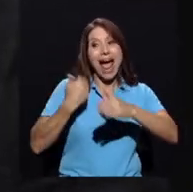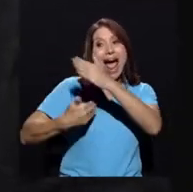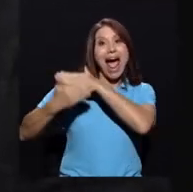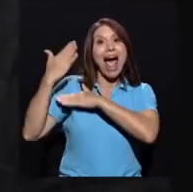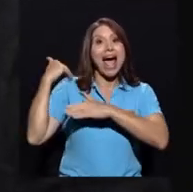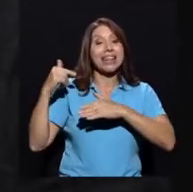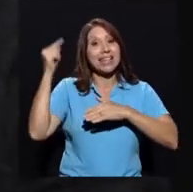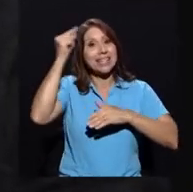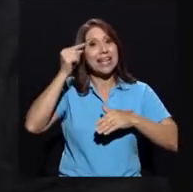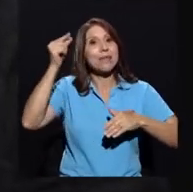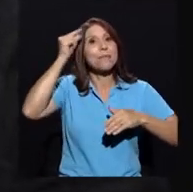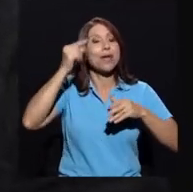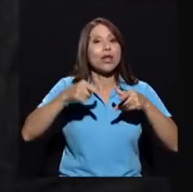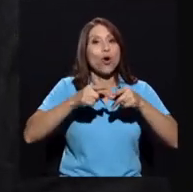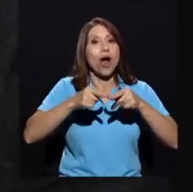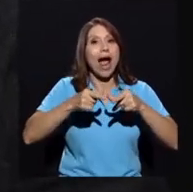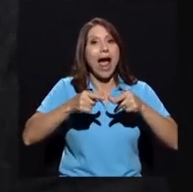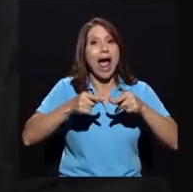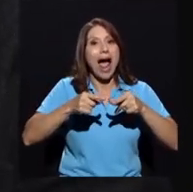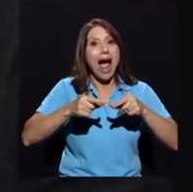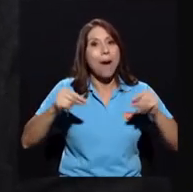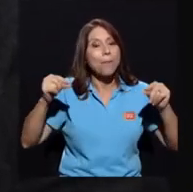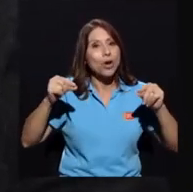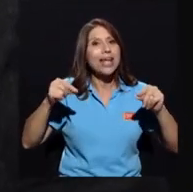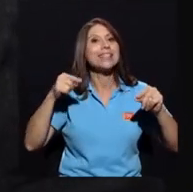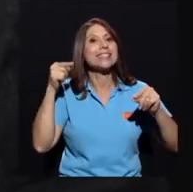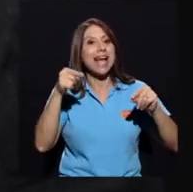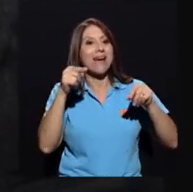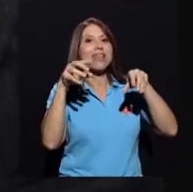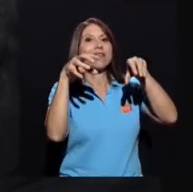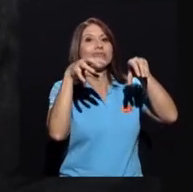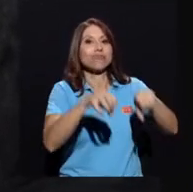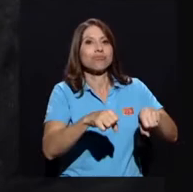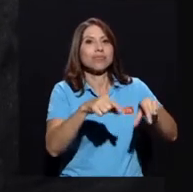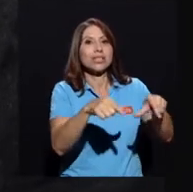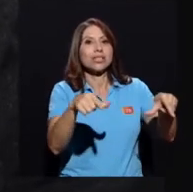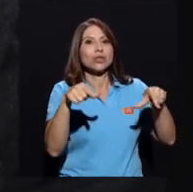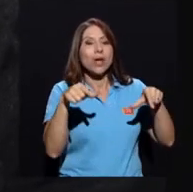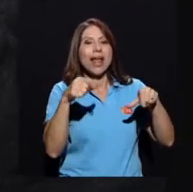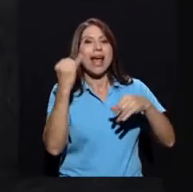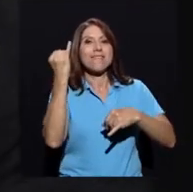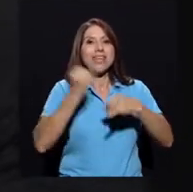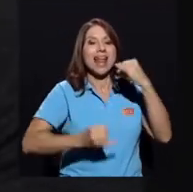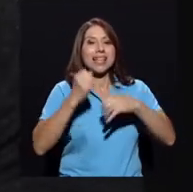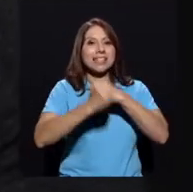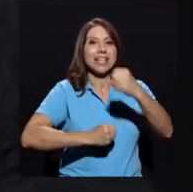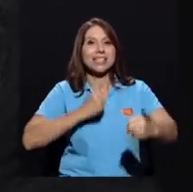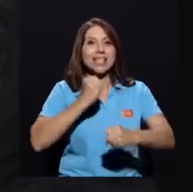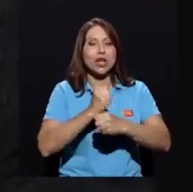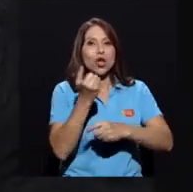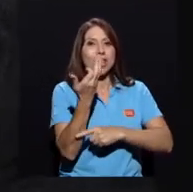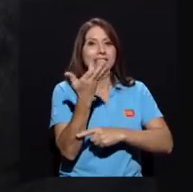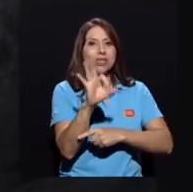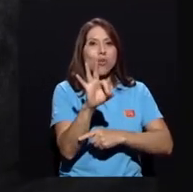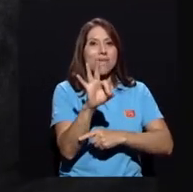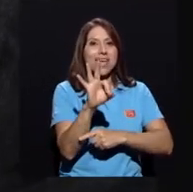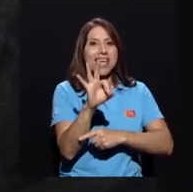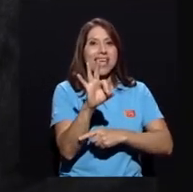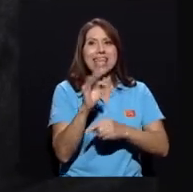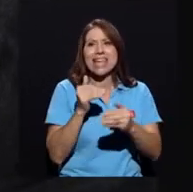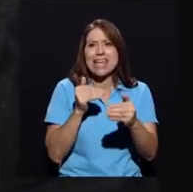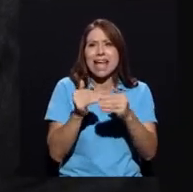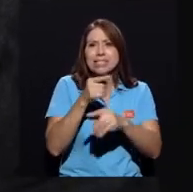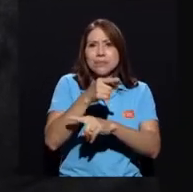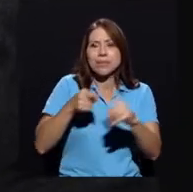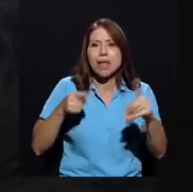imperio japonés a principios, finales del siglo XIX y todo. Casi la mitad